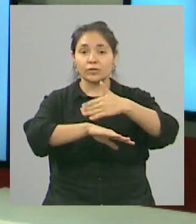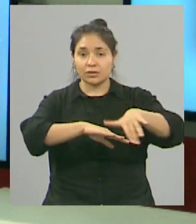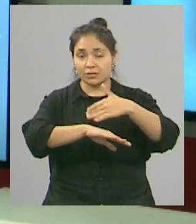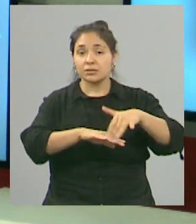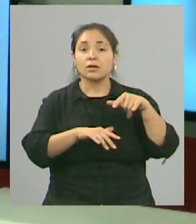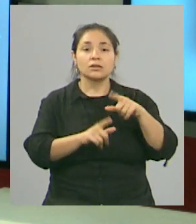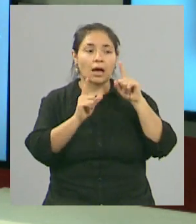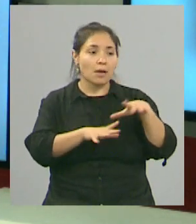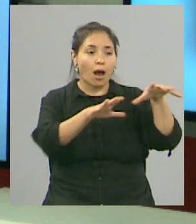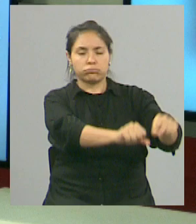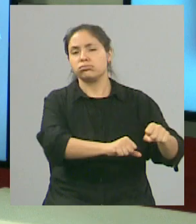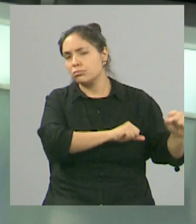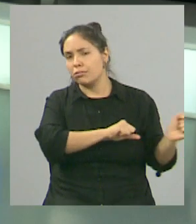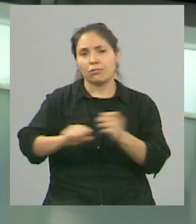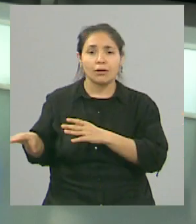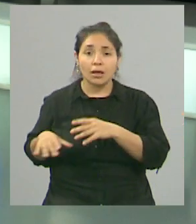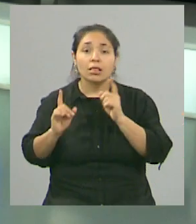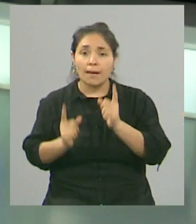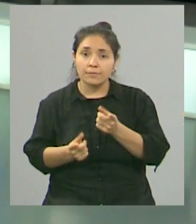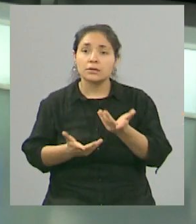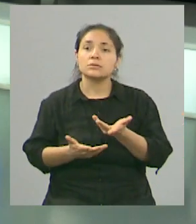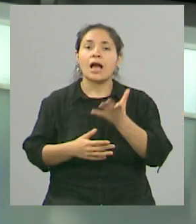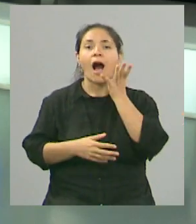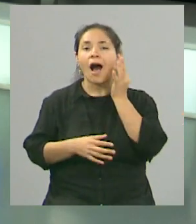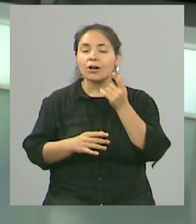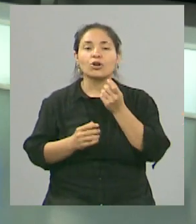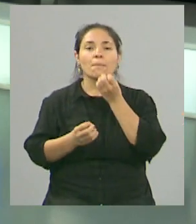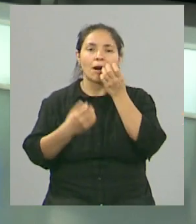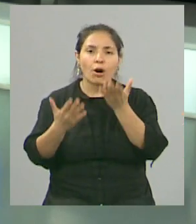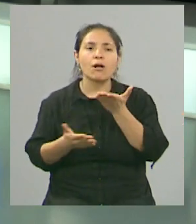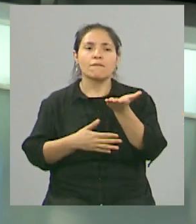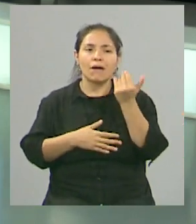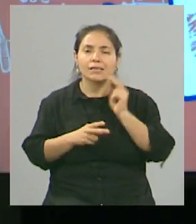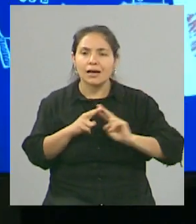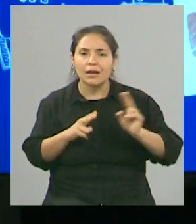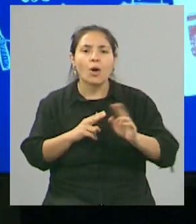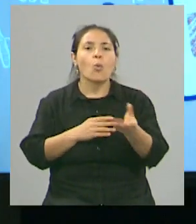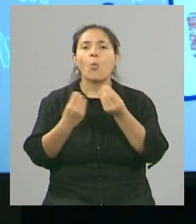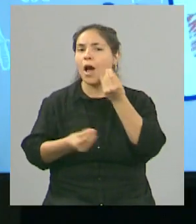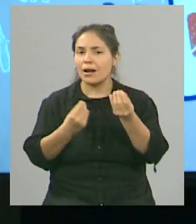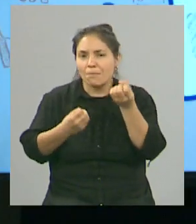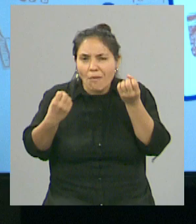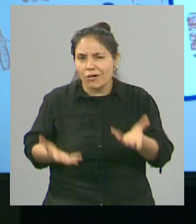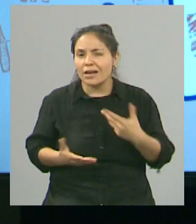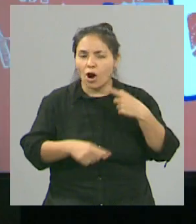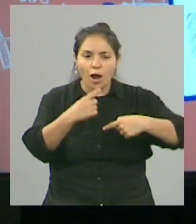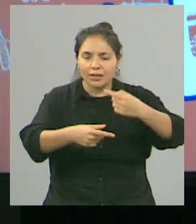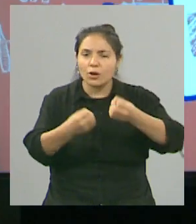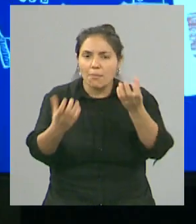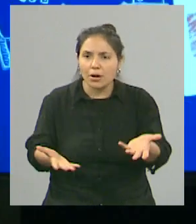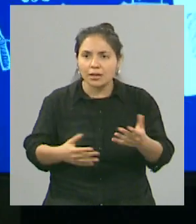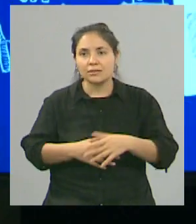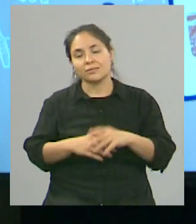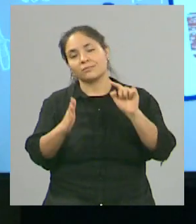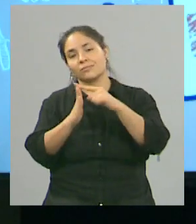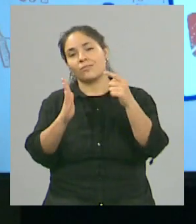y bueno, ¿qué se debería cambiar? ¿En qué se tiene que mejorar? ¿Por qué pasa esto? ¿Por qué pasa esto? Bueno, hay muchos